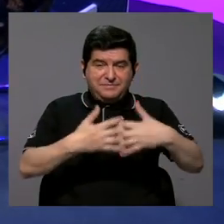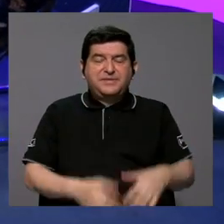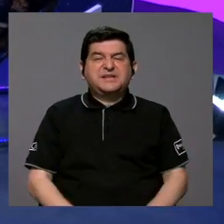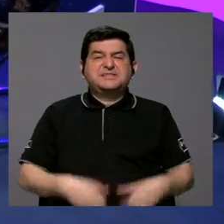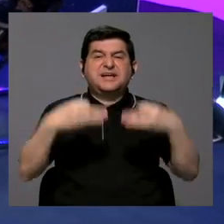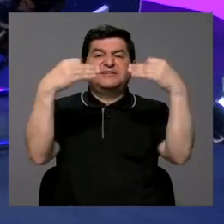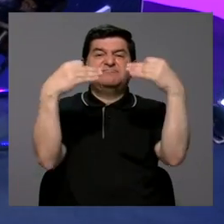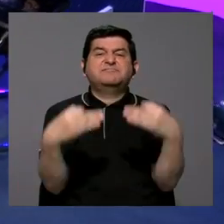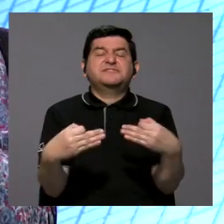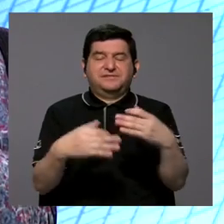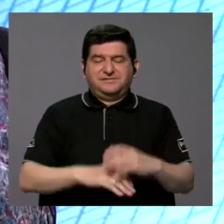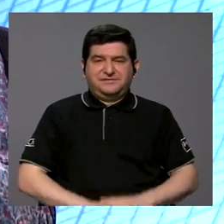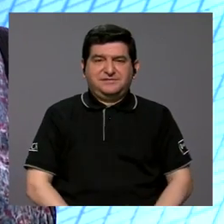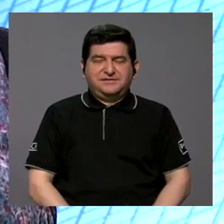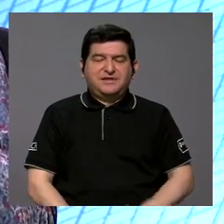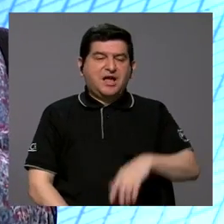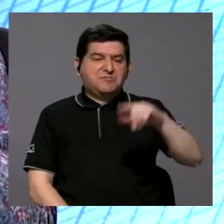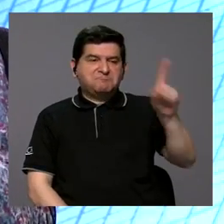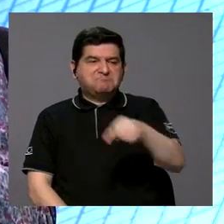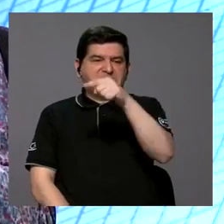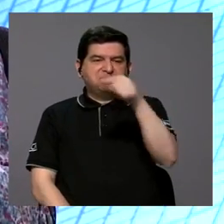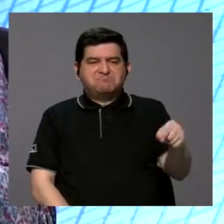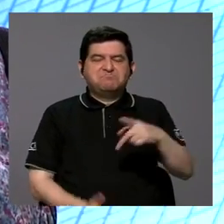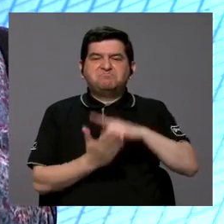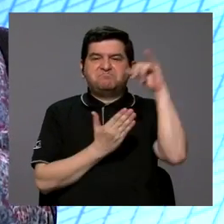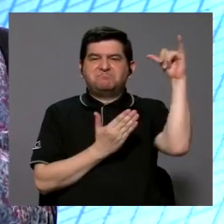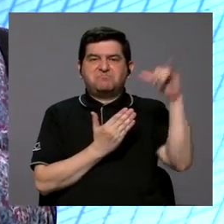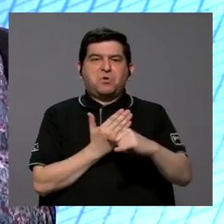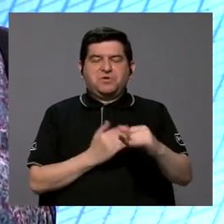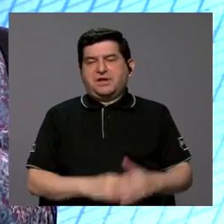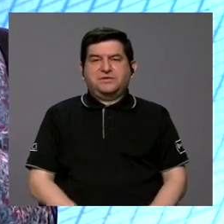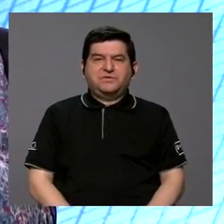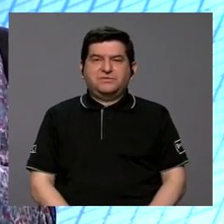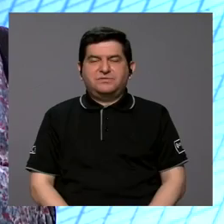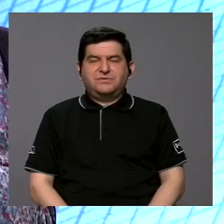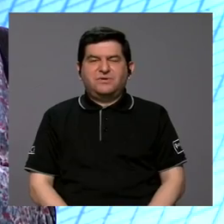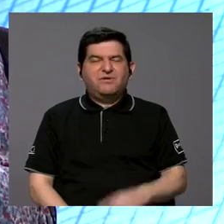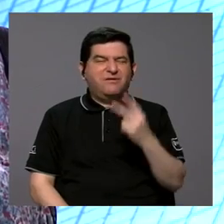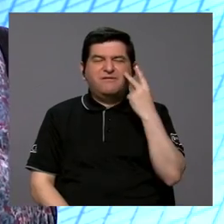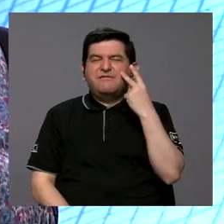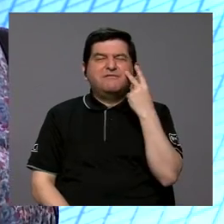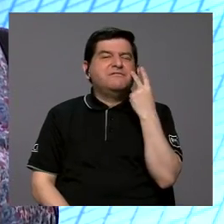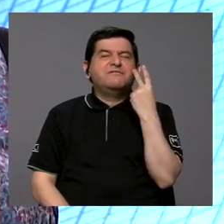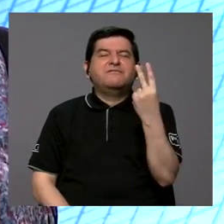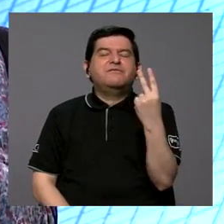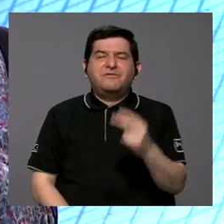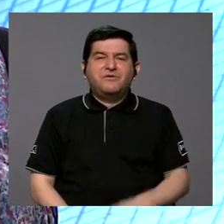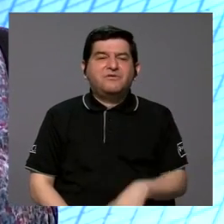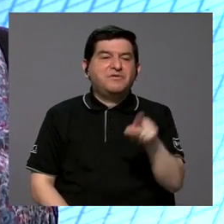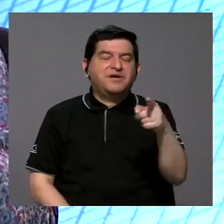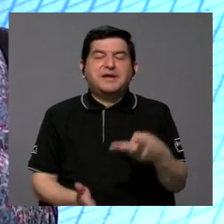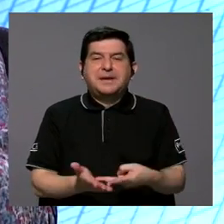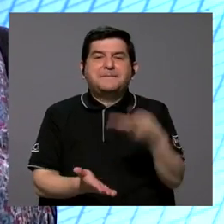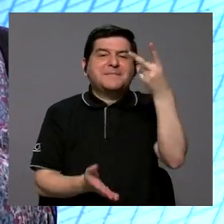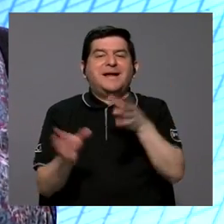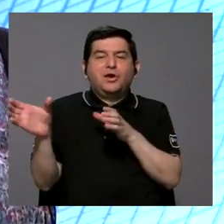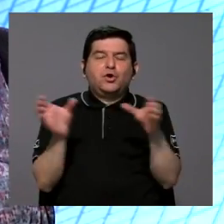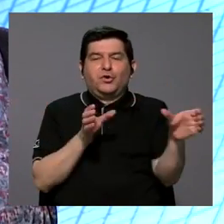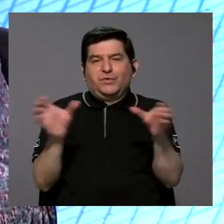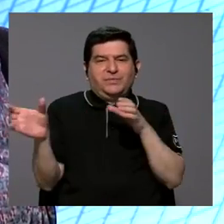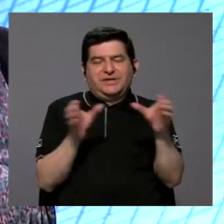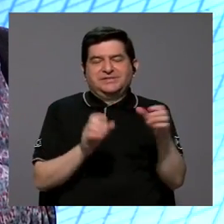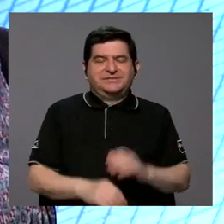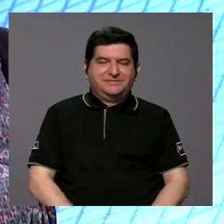decidió cancelar el proyecto porque no le vieron valor comercial